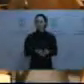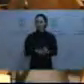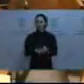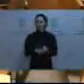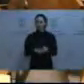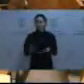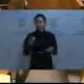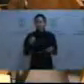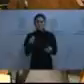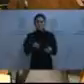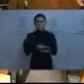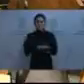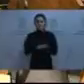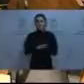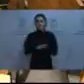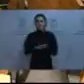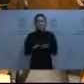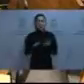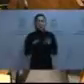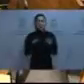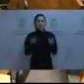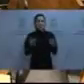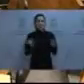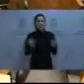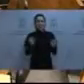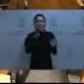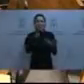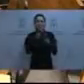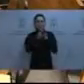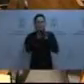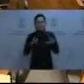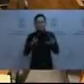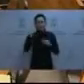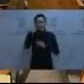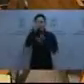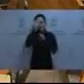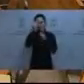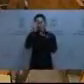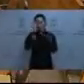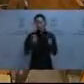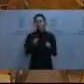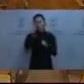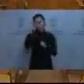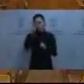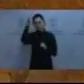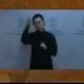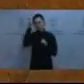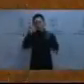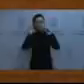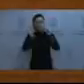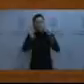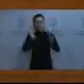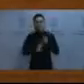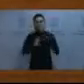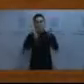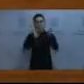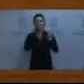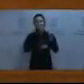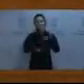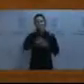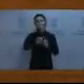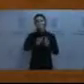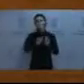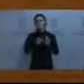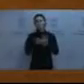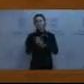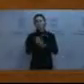tengo mucho que añadir porque está bastante claro. Y sí, una reflexión. ¿Se imaginan ustedes que es un particular en un BIC el que plantea todos estos problemas? ¿Estaríamos igual? ¿No lo